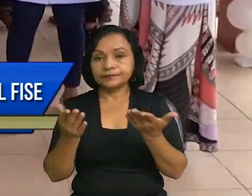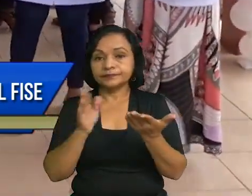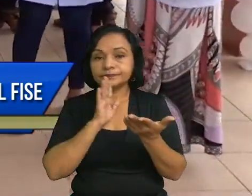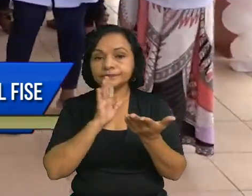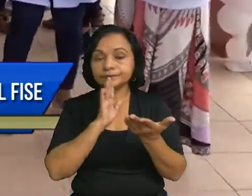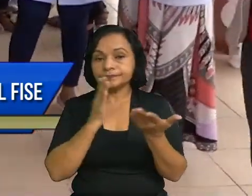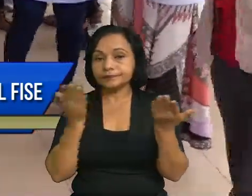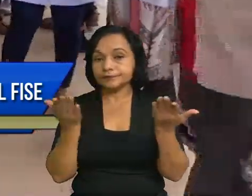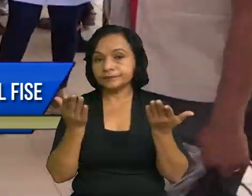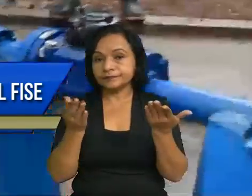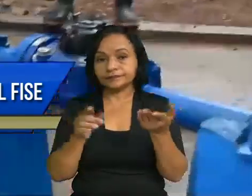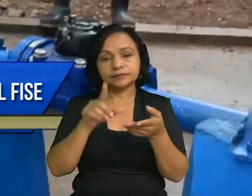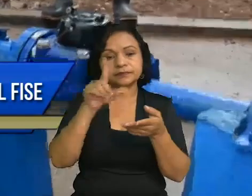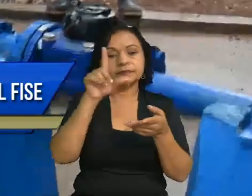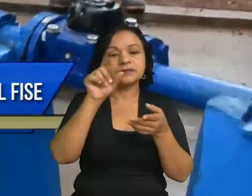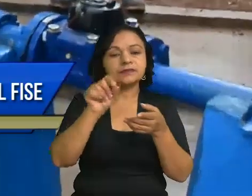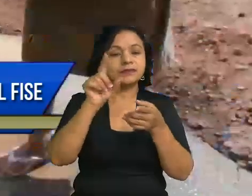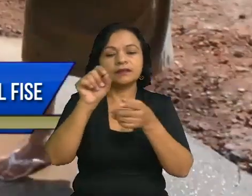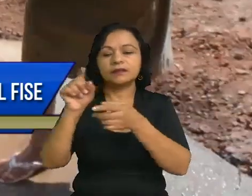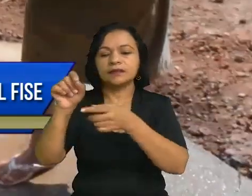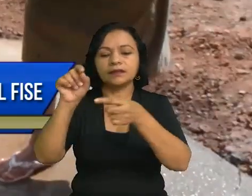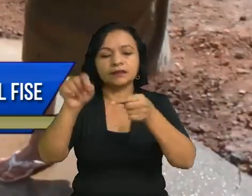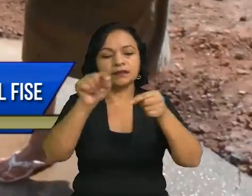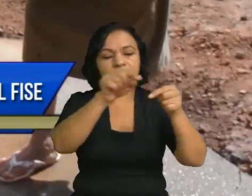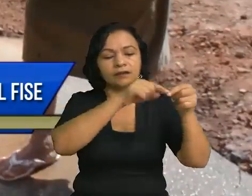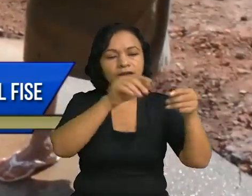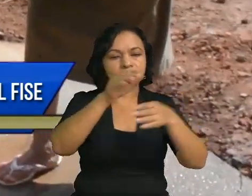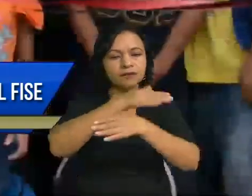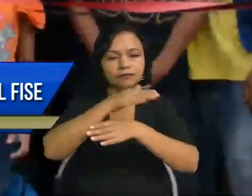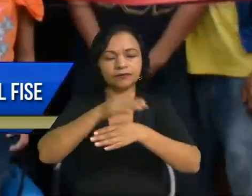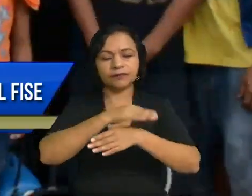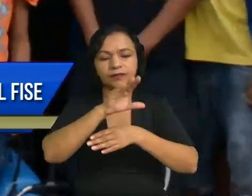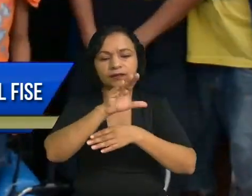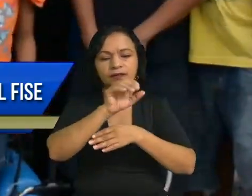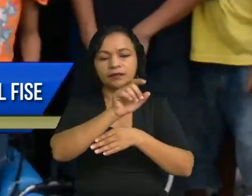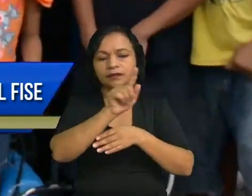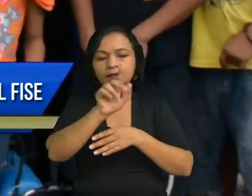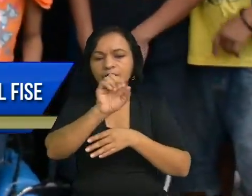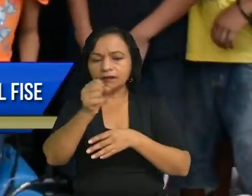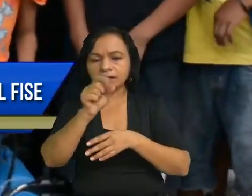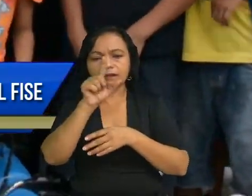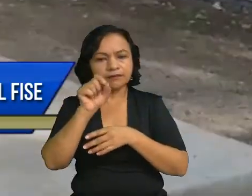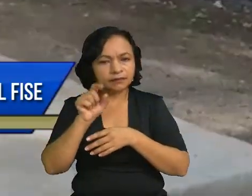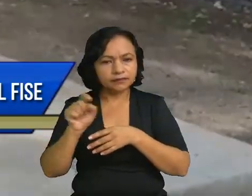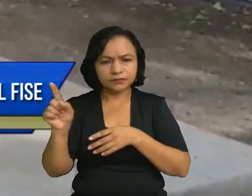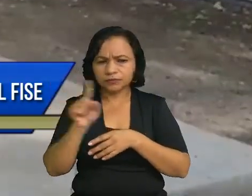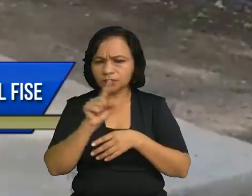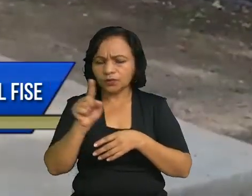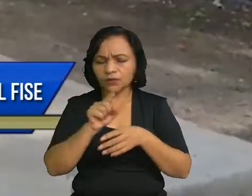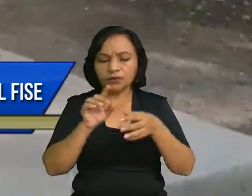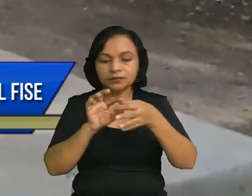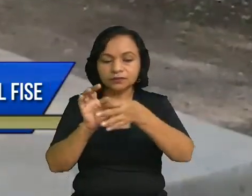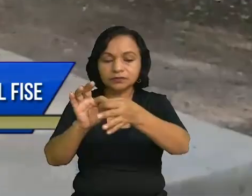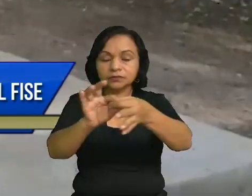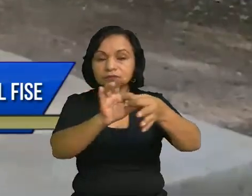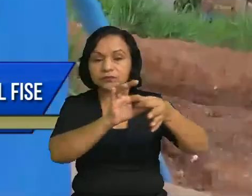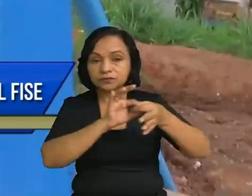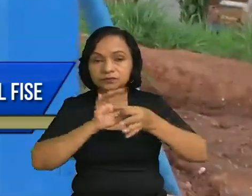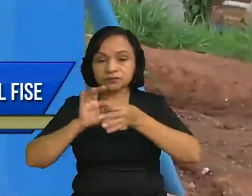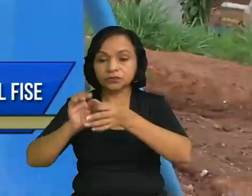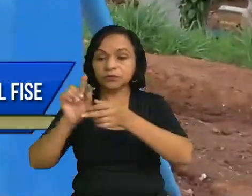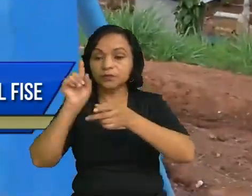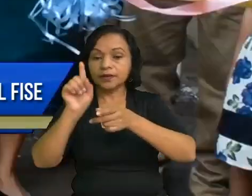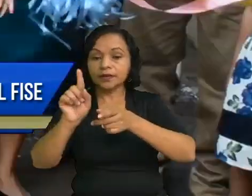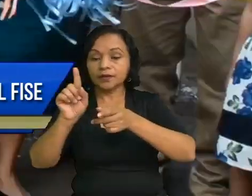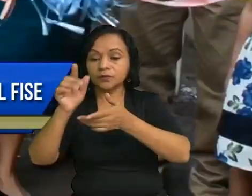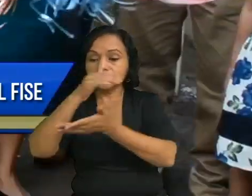a tener si son diez comunidades diarias procesos 10 caps 10 bien un andamiaje por cada uno de